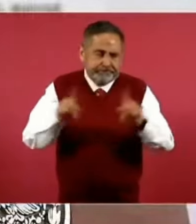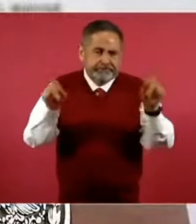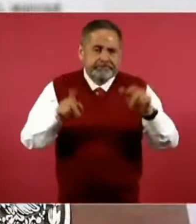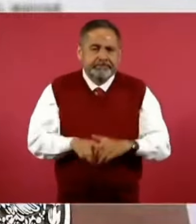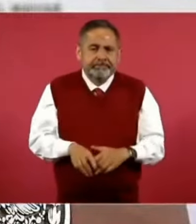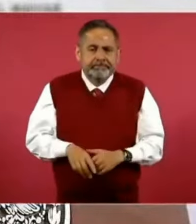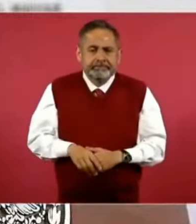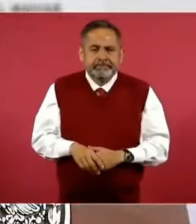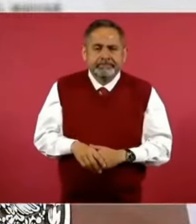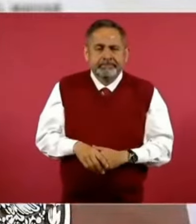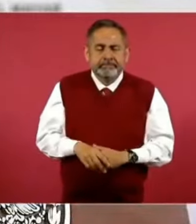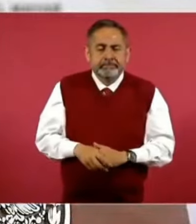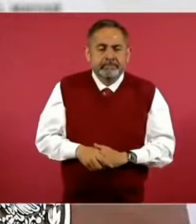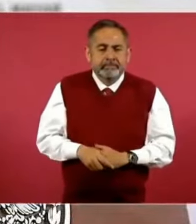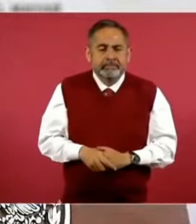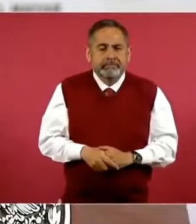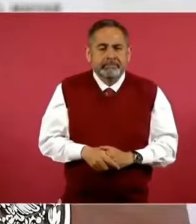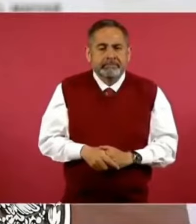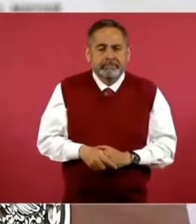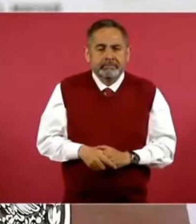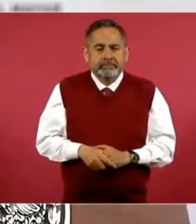no, no, no.